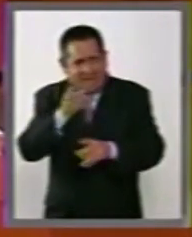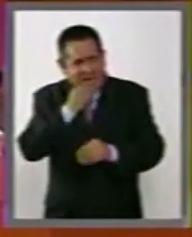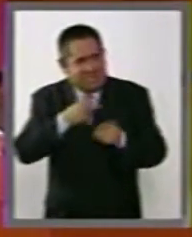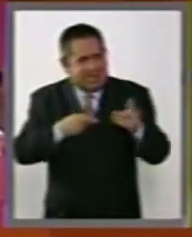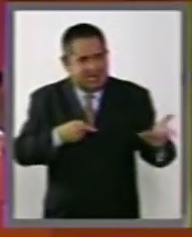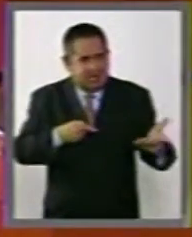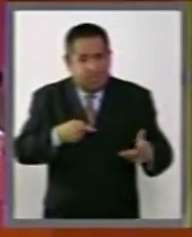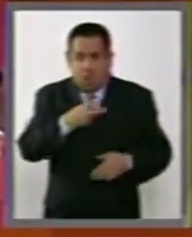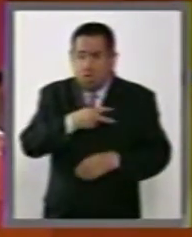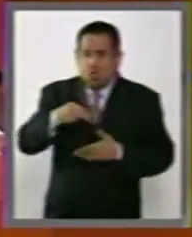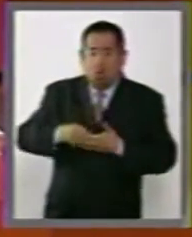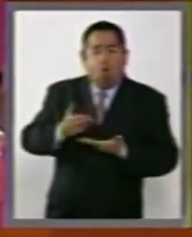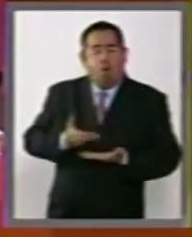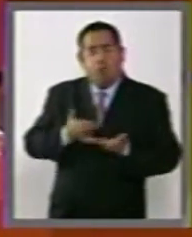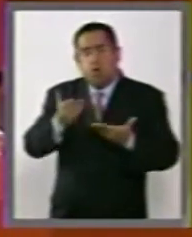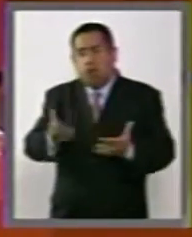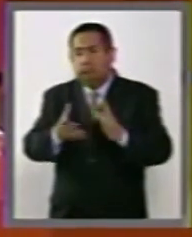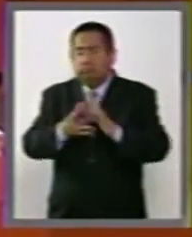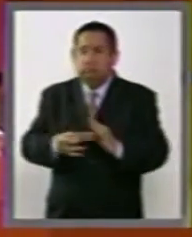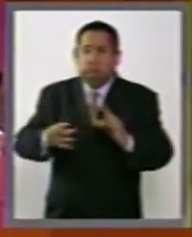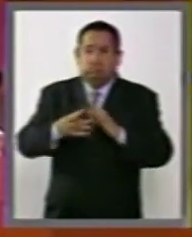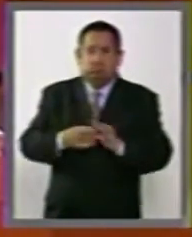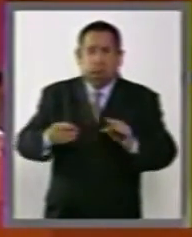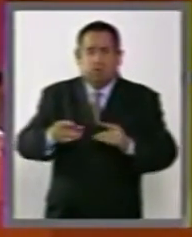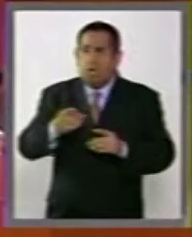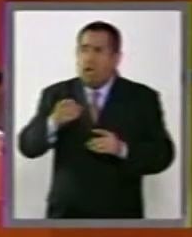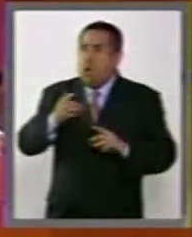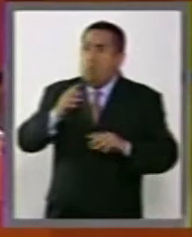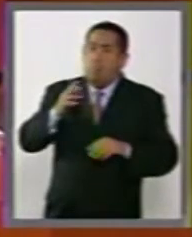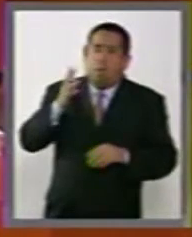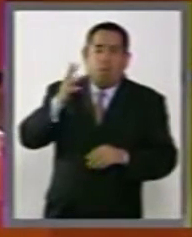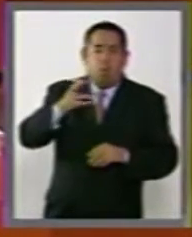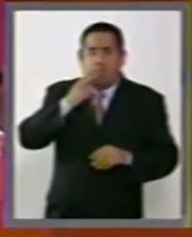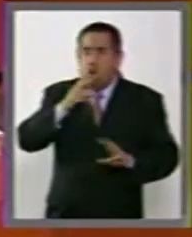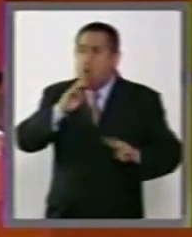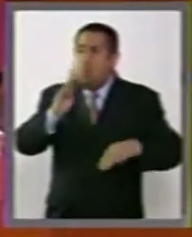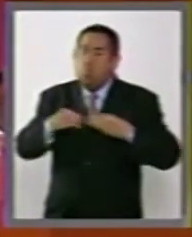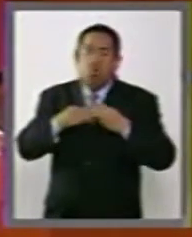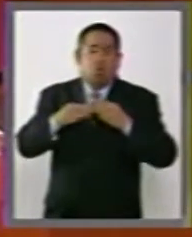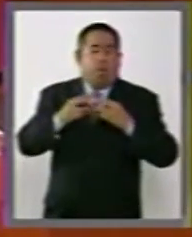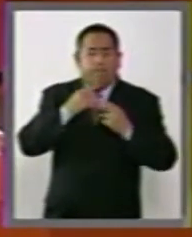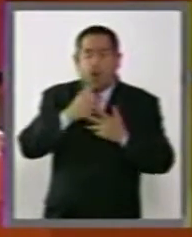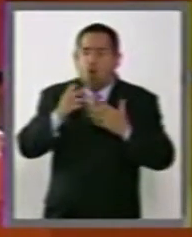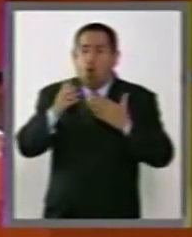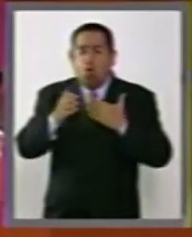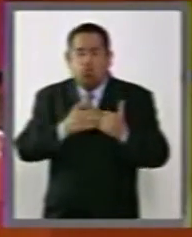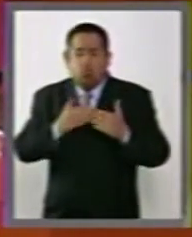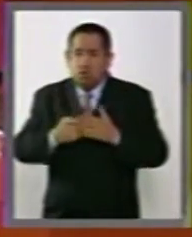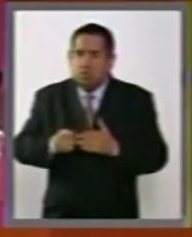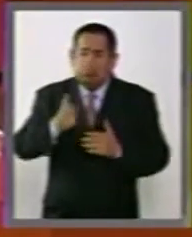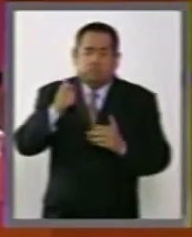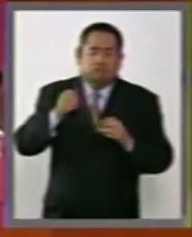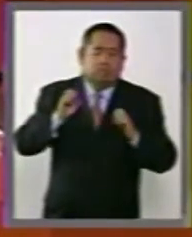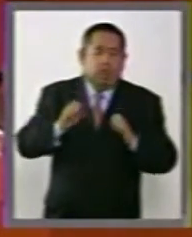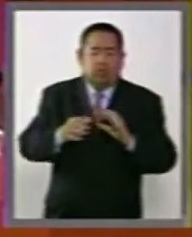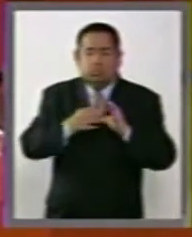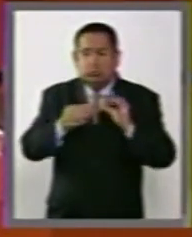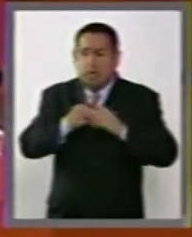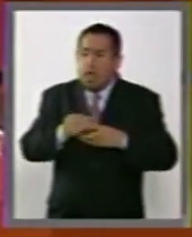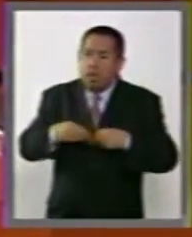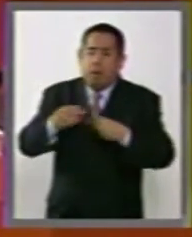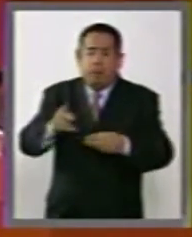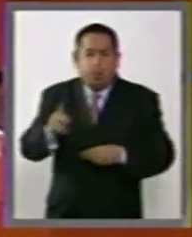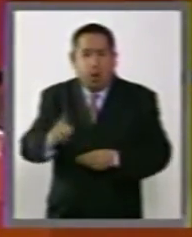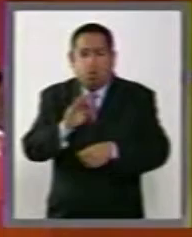a ofrecer aquí un primer mundo lleno de prerrogativas y de beneficio al